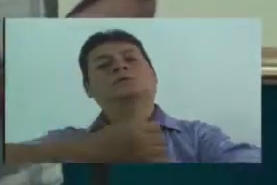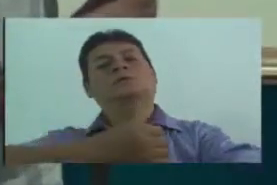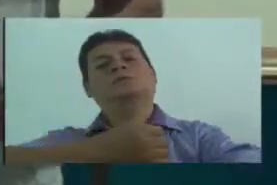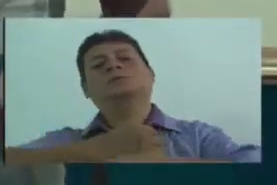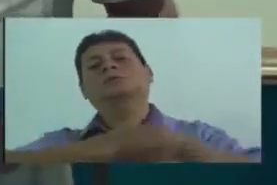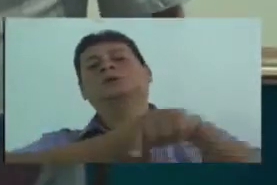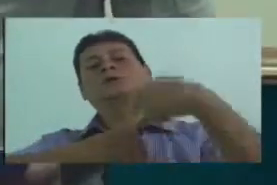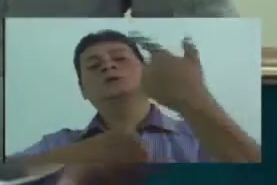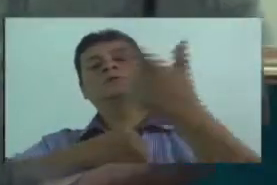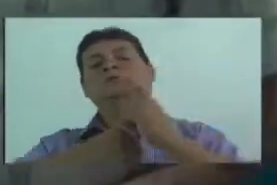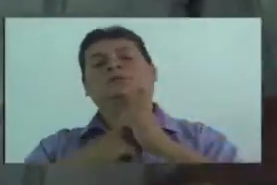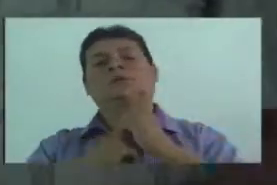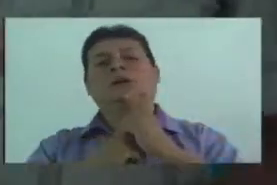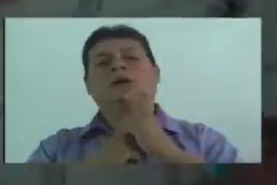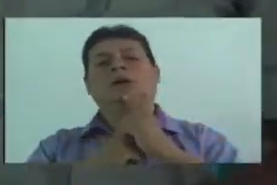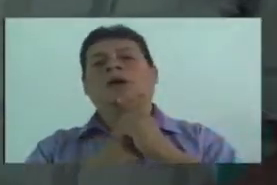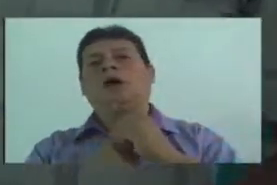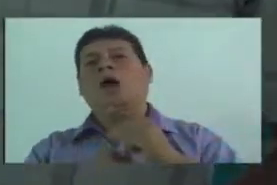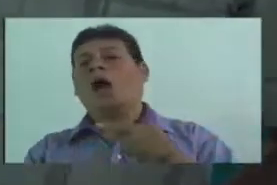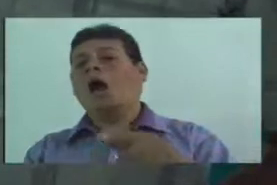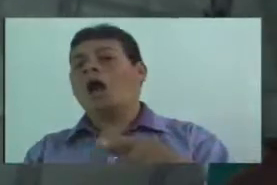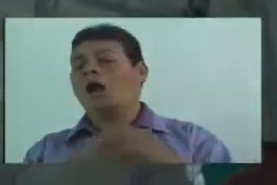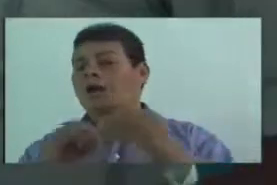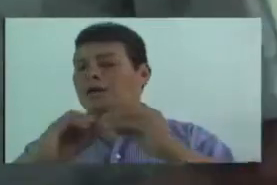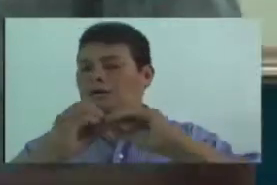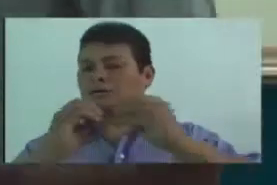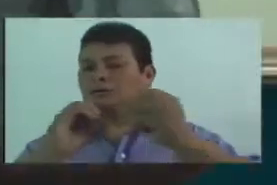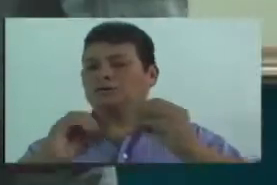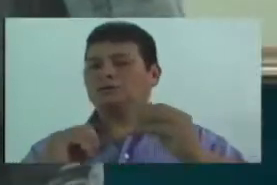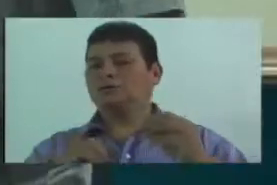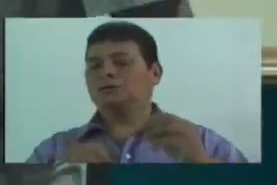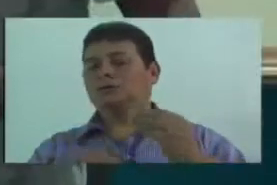una posibilidad. No afirma nada.